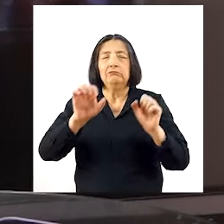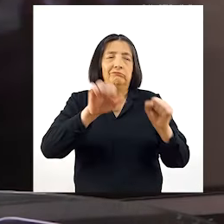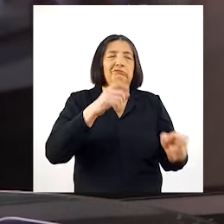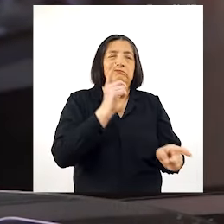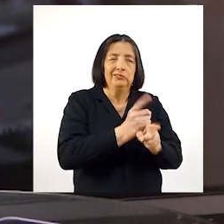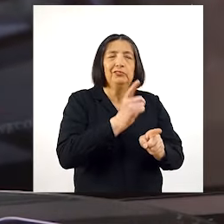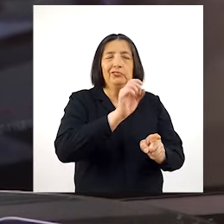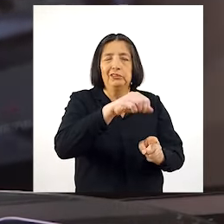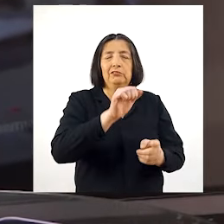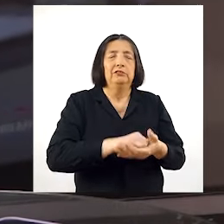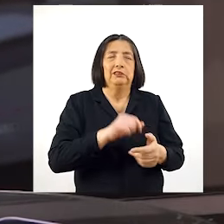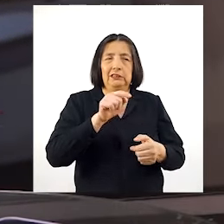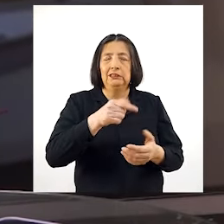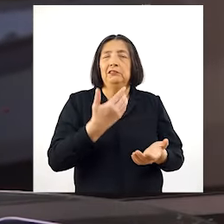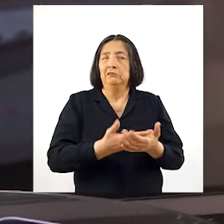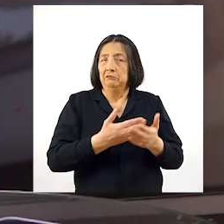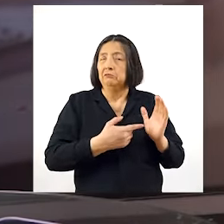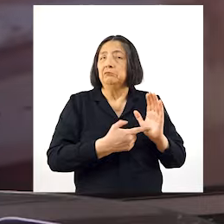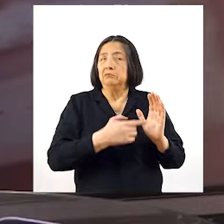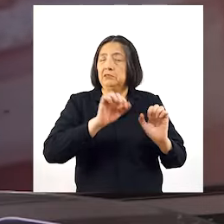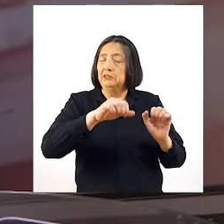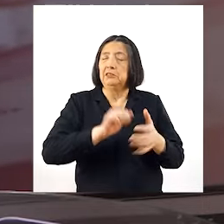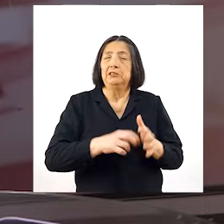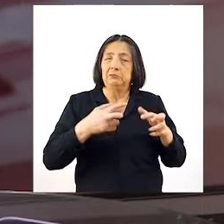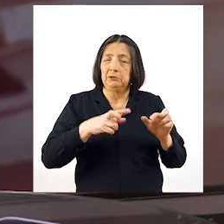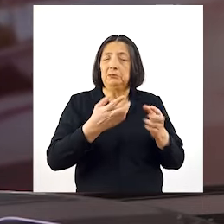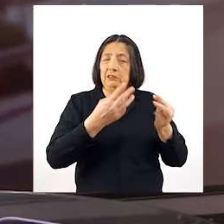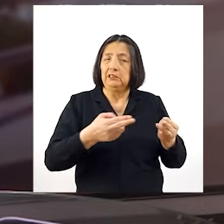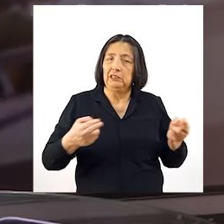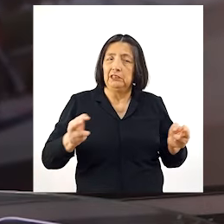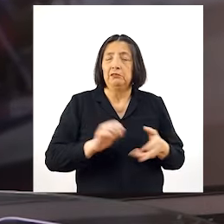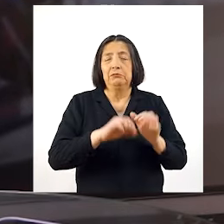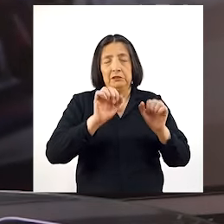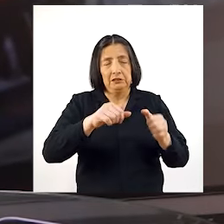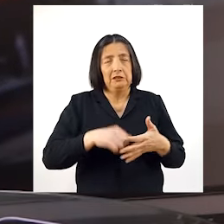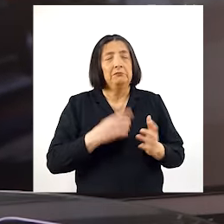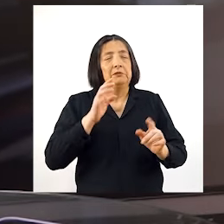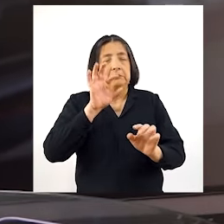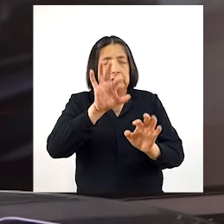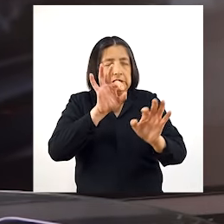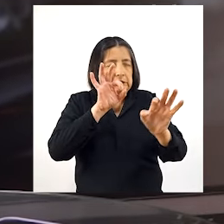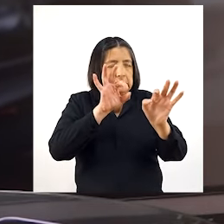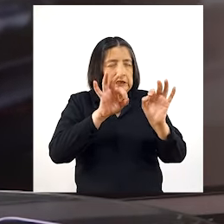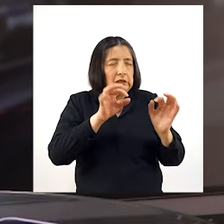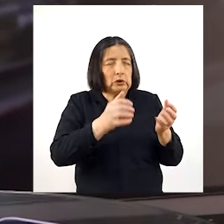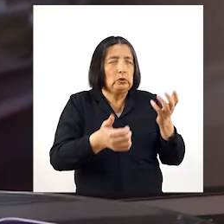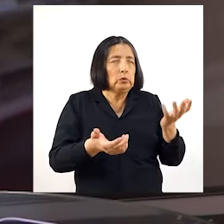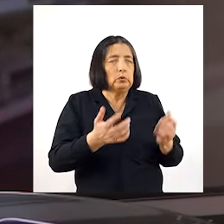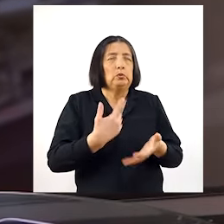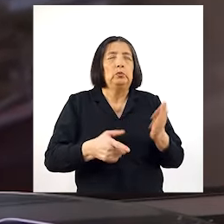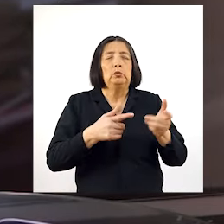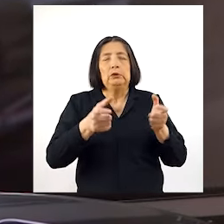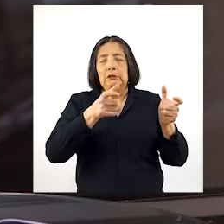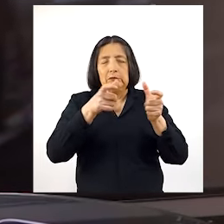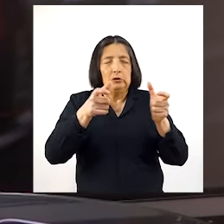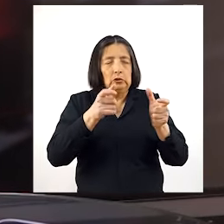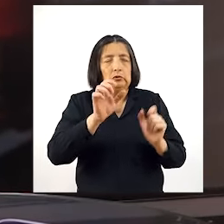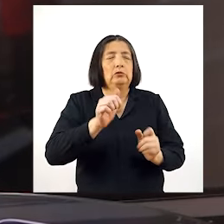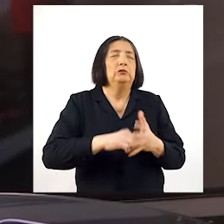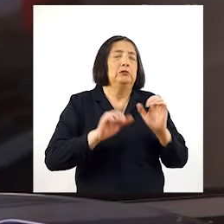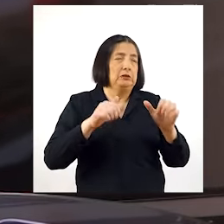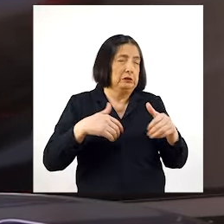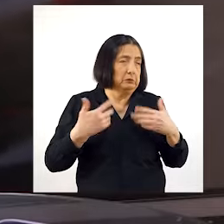creo que justamente esa es la demostración de lo que permite esta herramienta. Esta herramienta permite priorizar justamente el